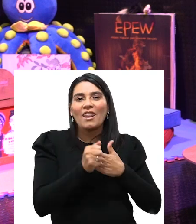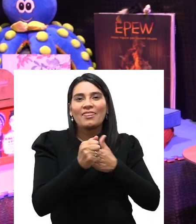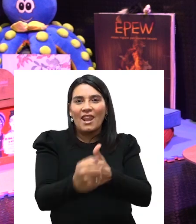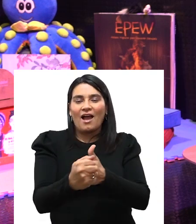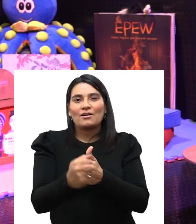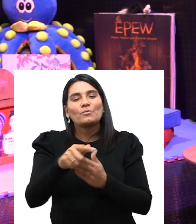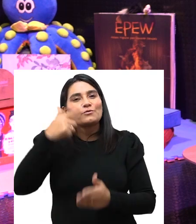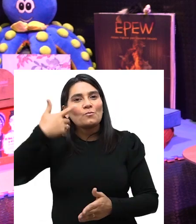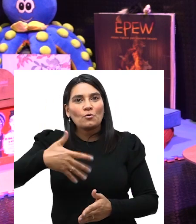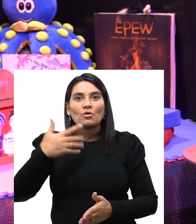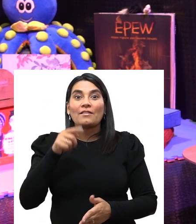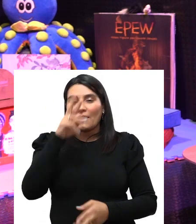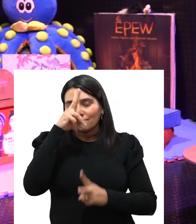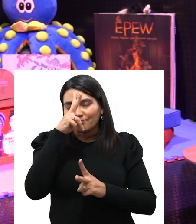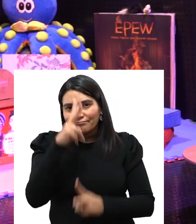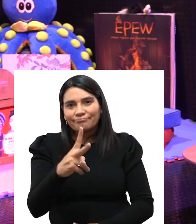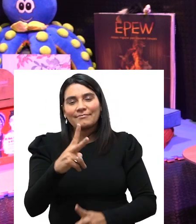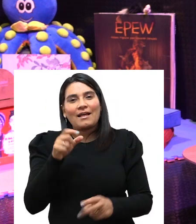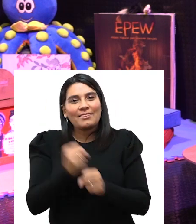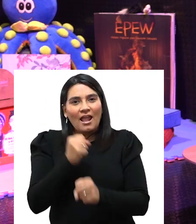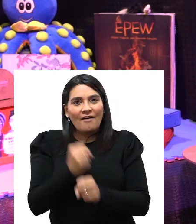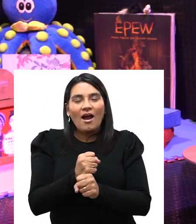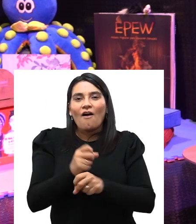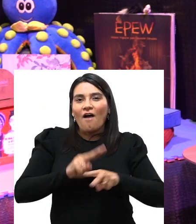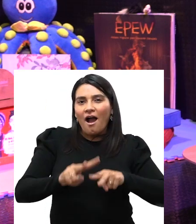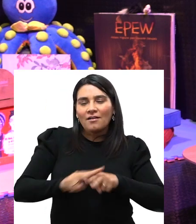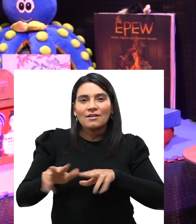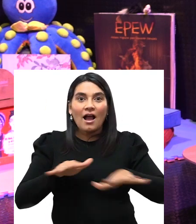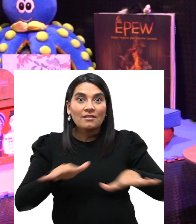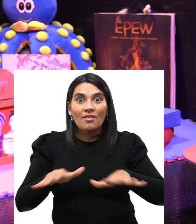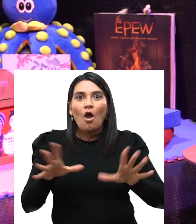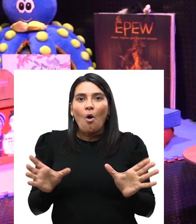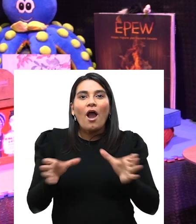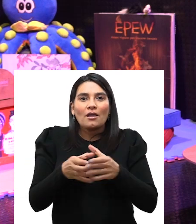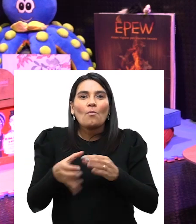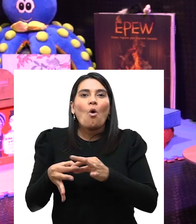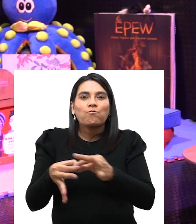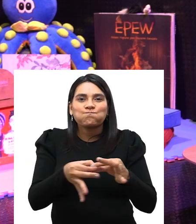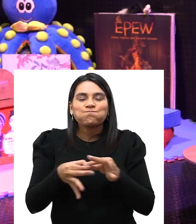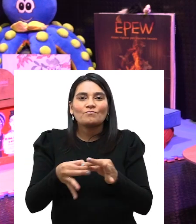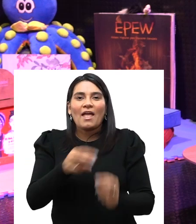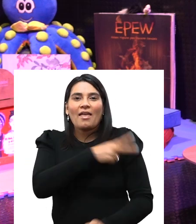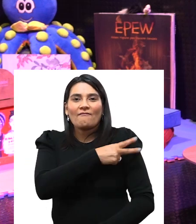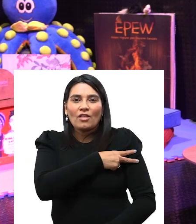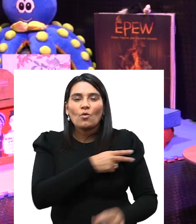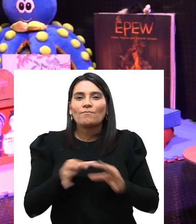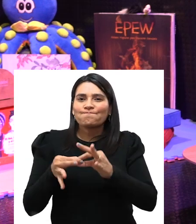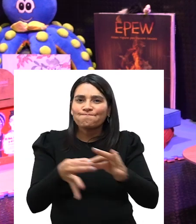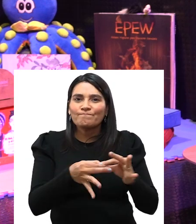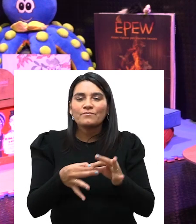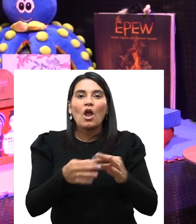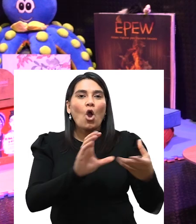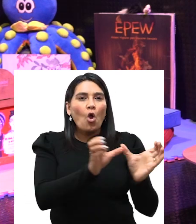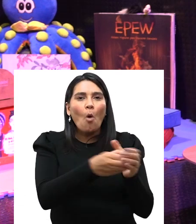muy importante reconocer el trabajo realizado con el equipo, con las jefaturas, con las unidades educativas,